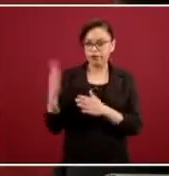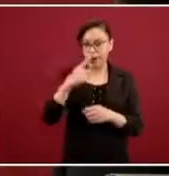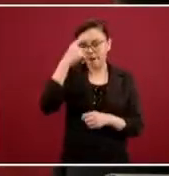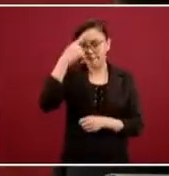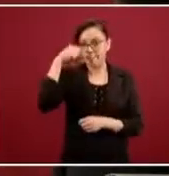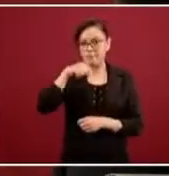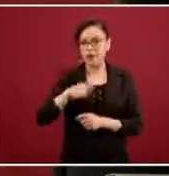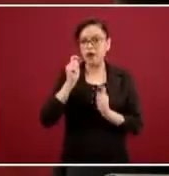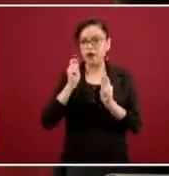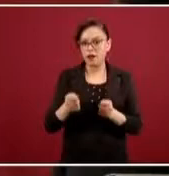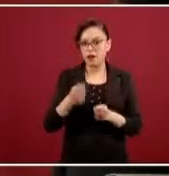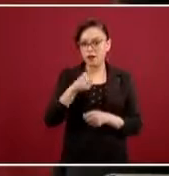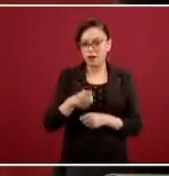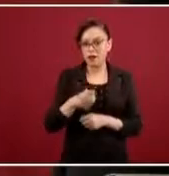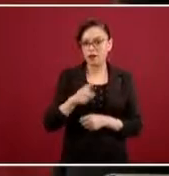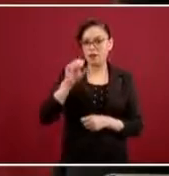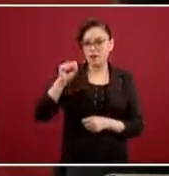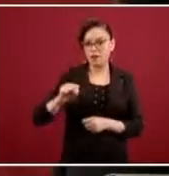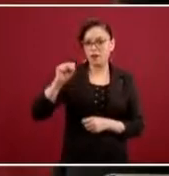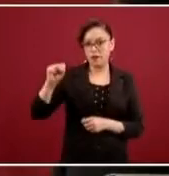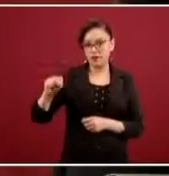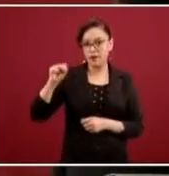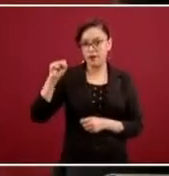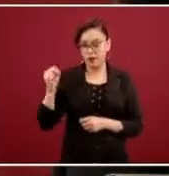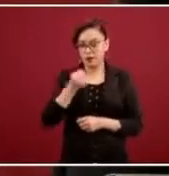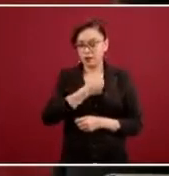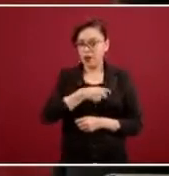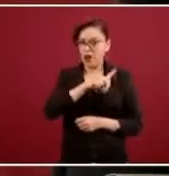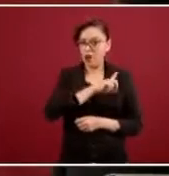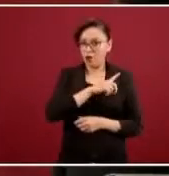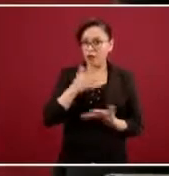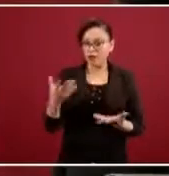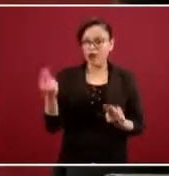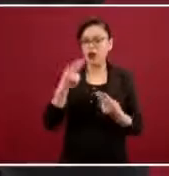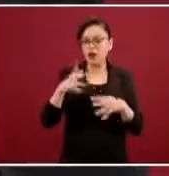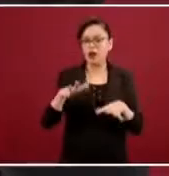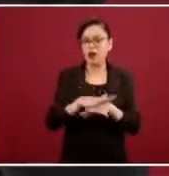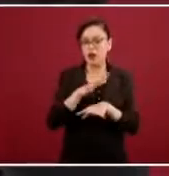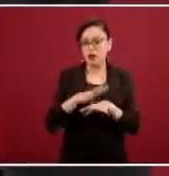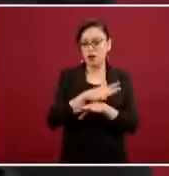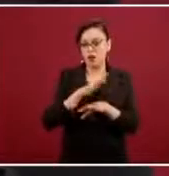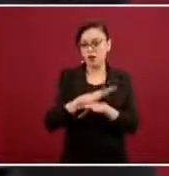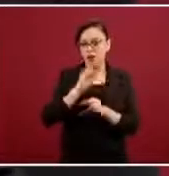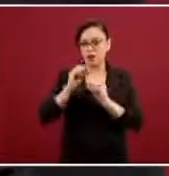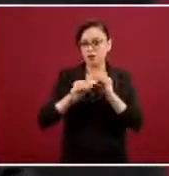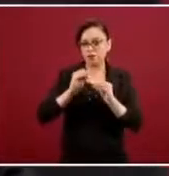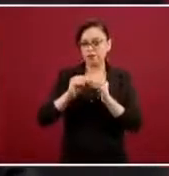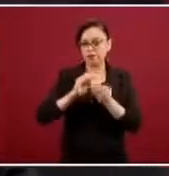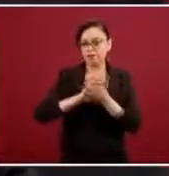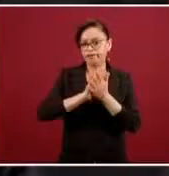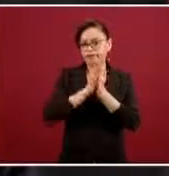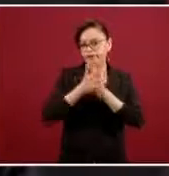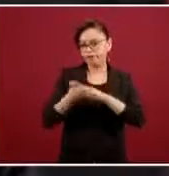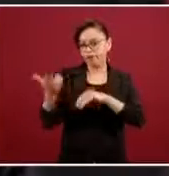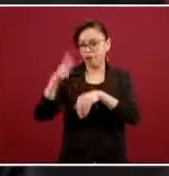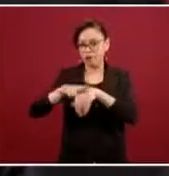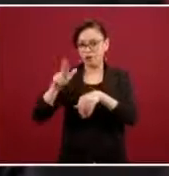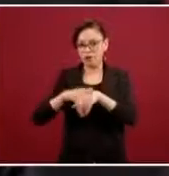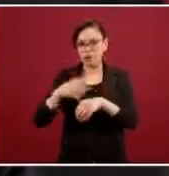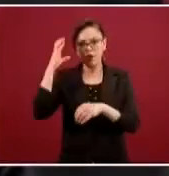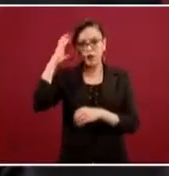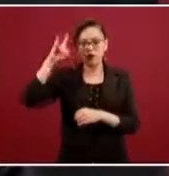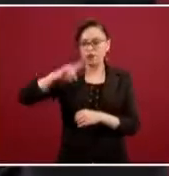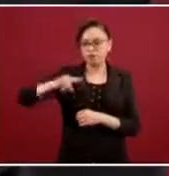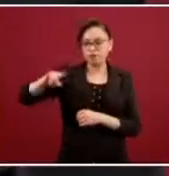Nacional de Salud hiciera el planteamiento de reconversión y expansión de camas para la